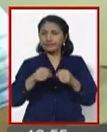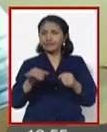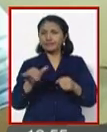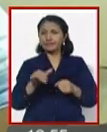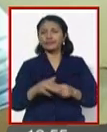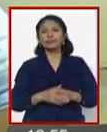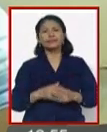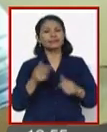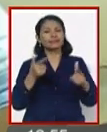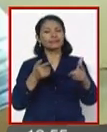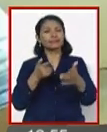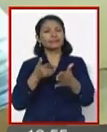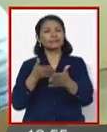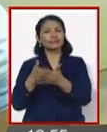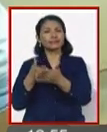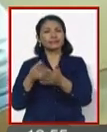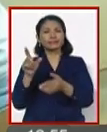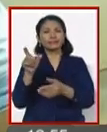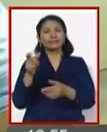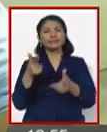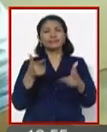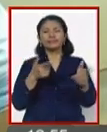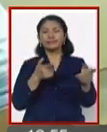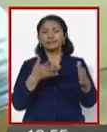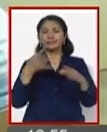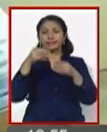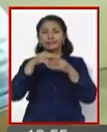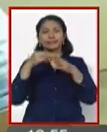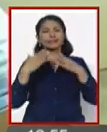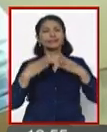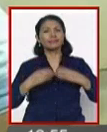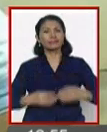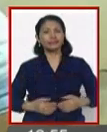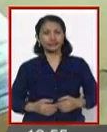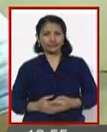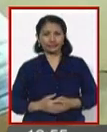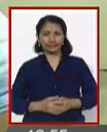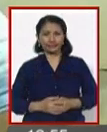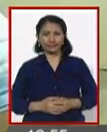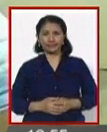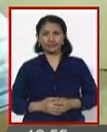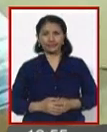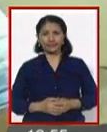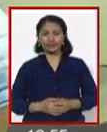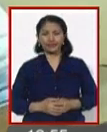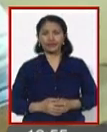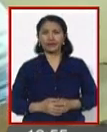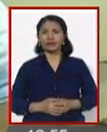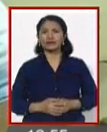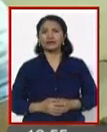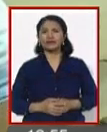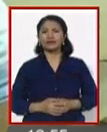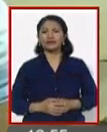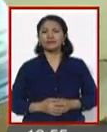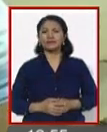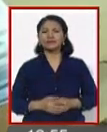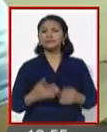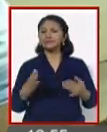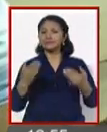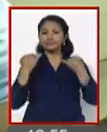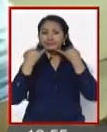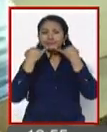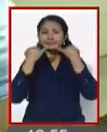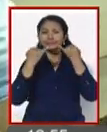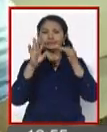toracoabdominales, ¿no? Por los proyectiles que penetraron en su humanidad. ¿Los informes para la policía? Se han emitido